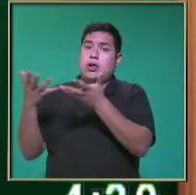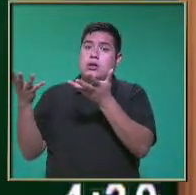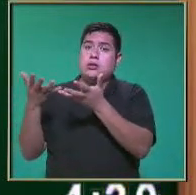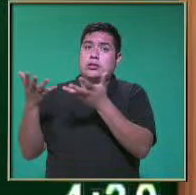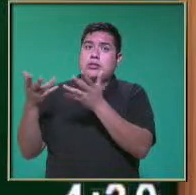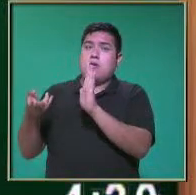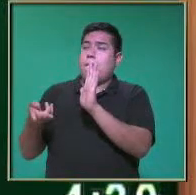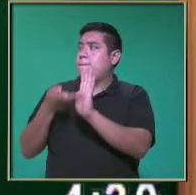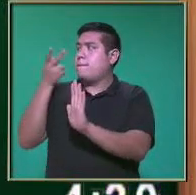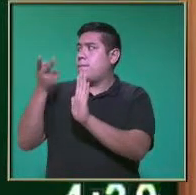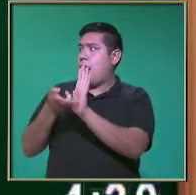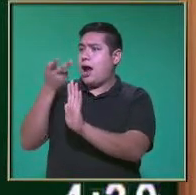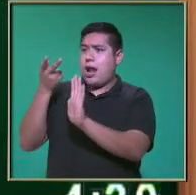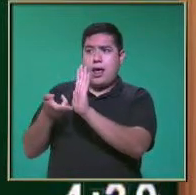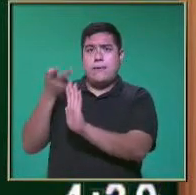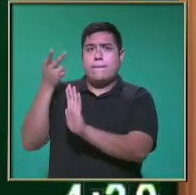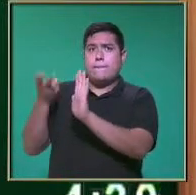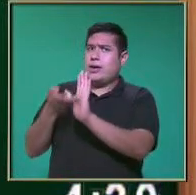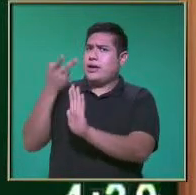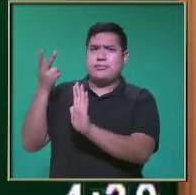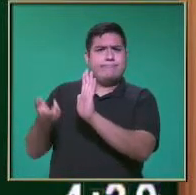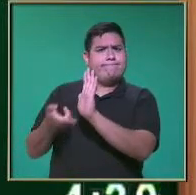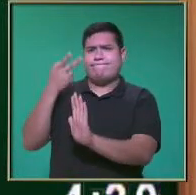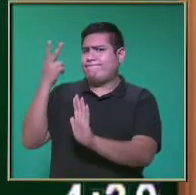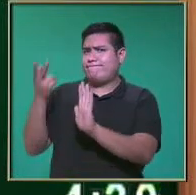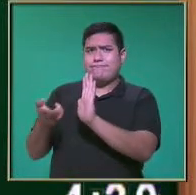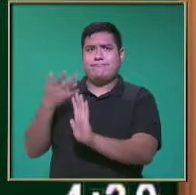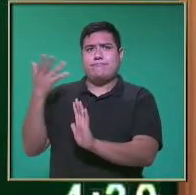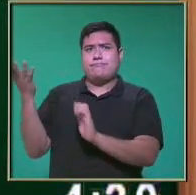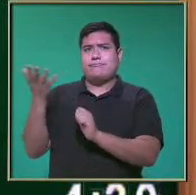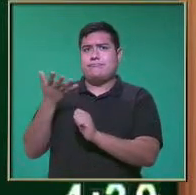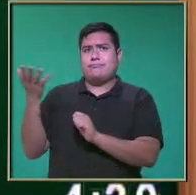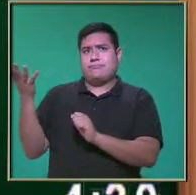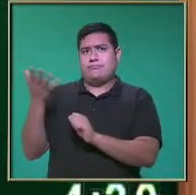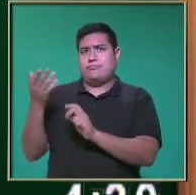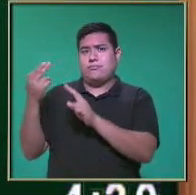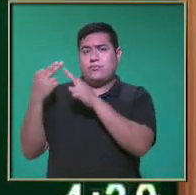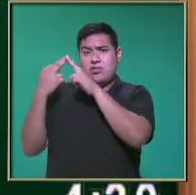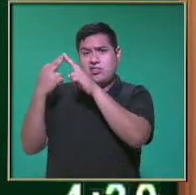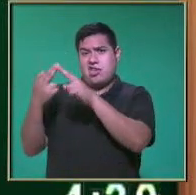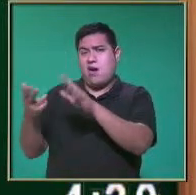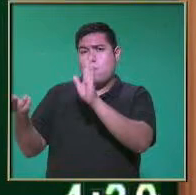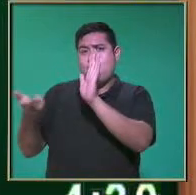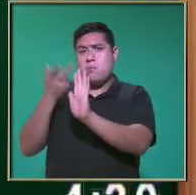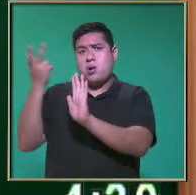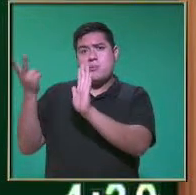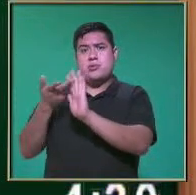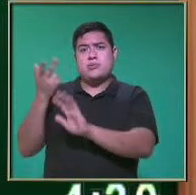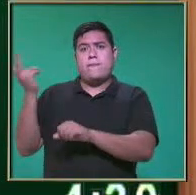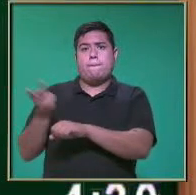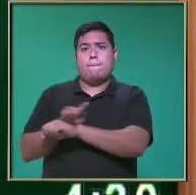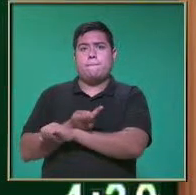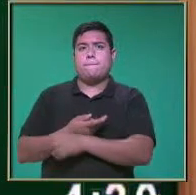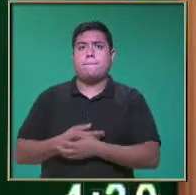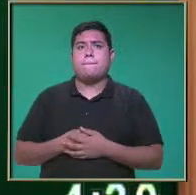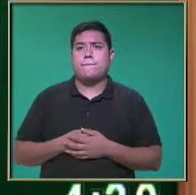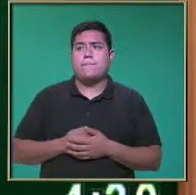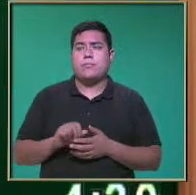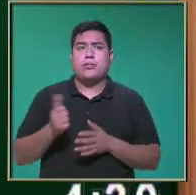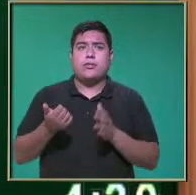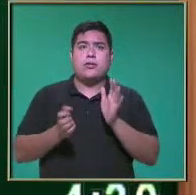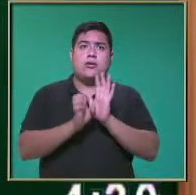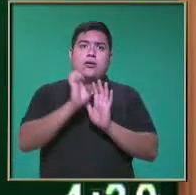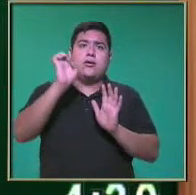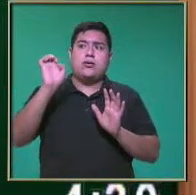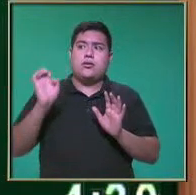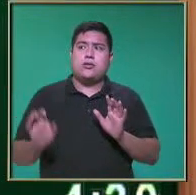Y pasado continuo, acciones que se repitieron durante el pasado. Tenemos otro ejemplo, dice Little Red Riding